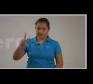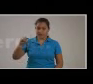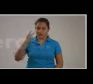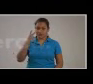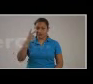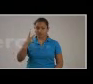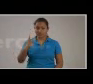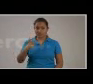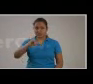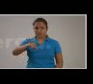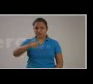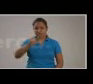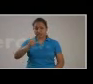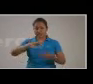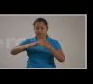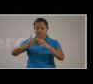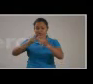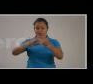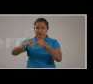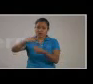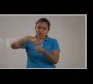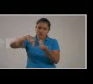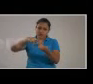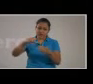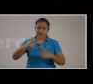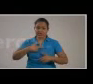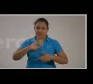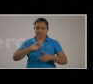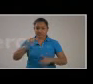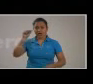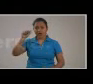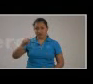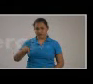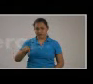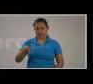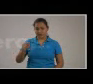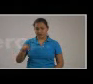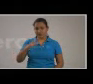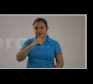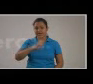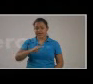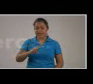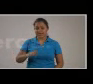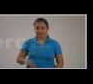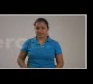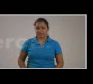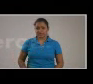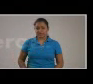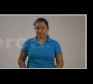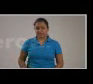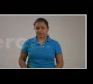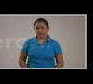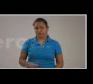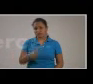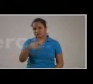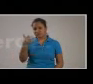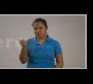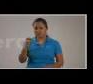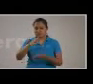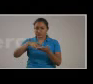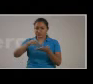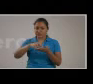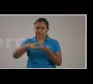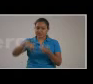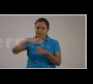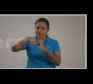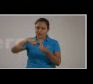Jerusalén rodeada de ejércitos. Ahorita es Crimea y Ucrania y todo eso. Eso es lo que está rodeado de